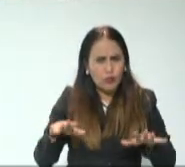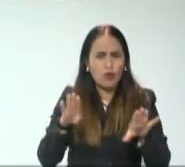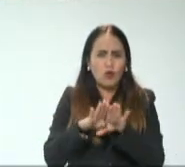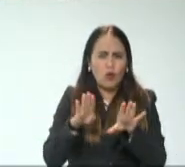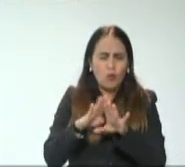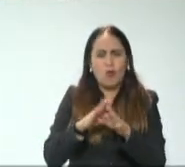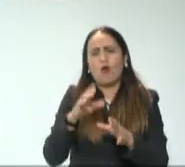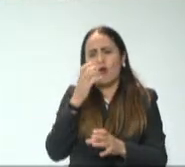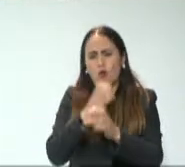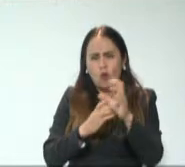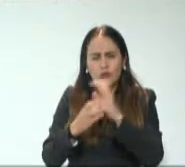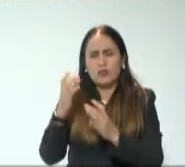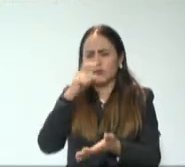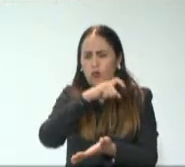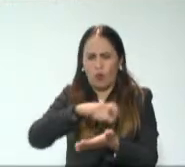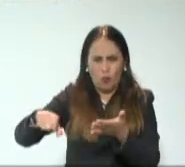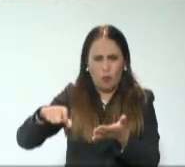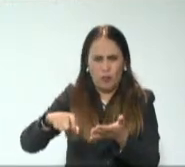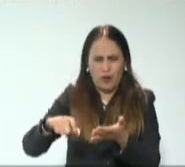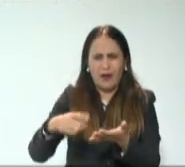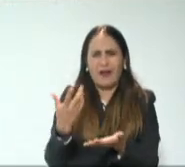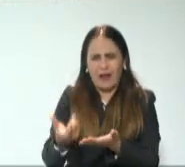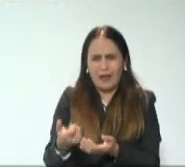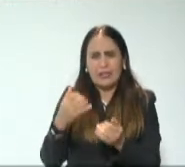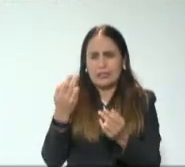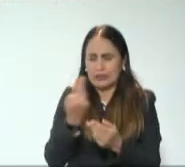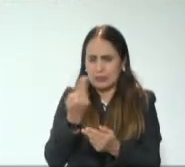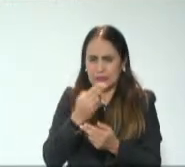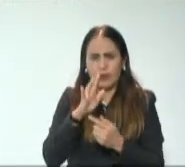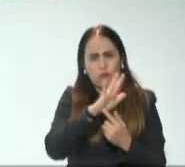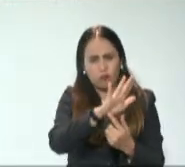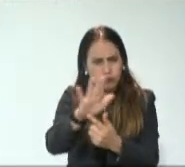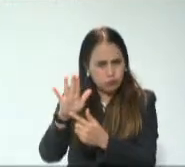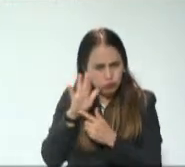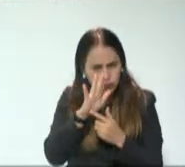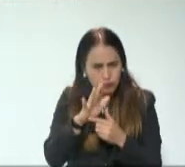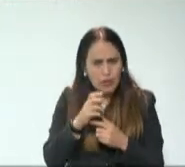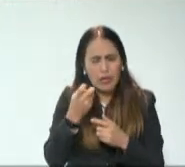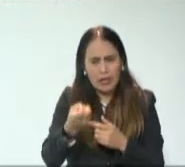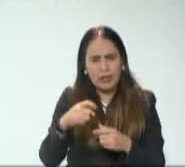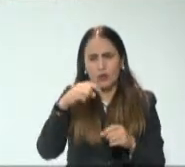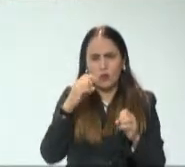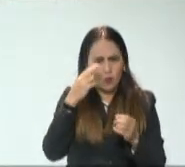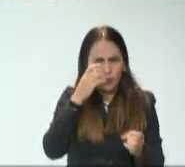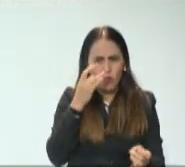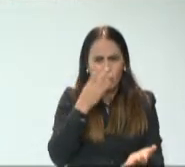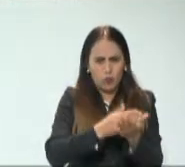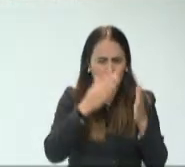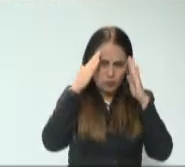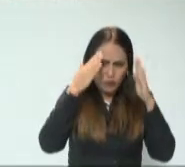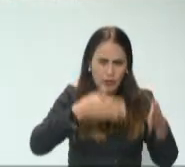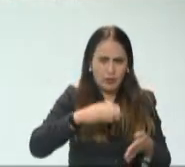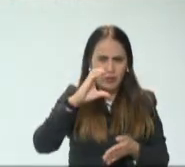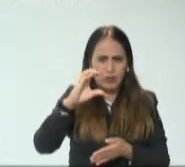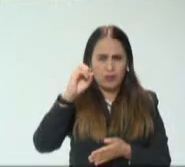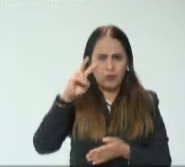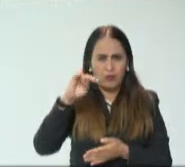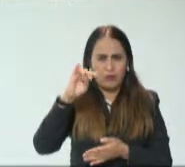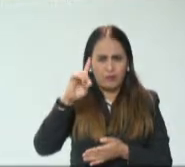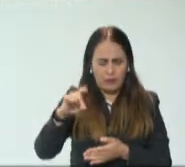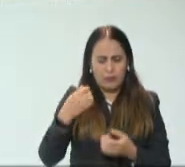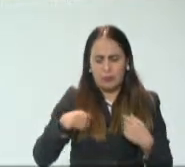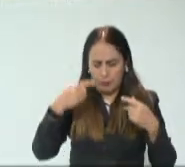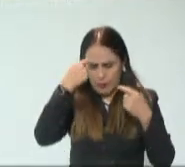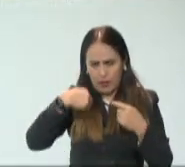de adquisición y compras de insumos específicos para para covid ya sean estos equipo de protección